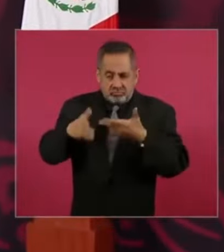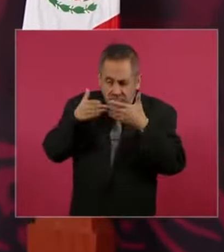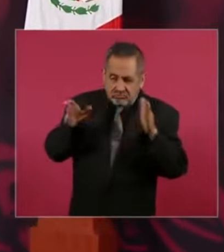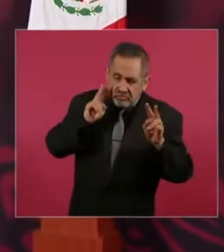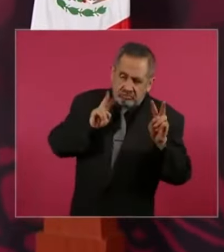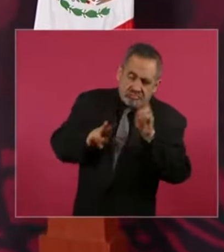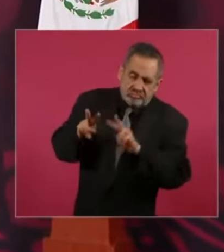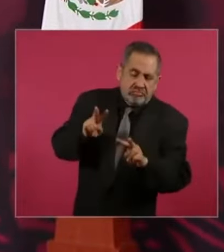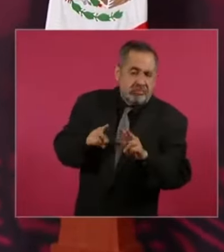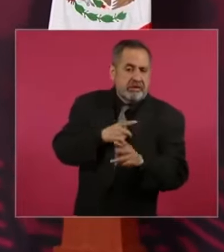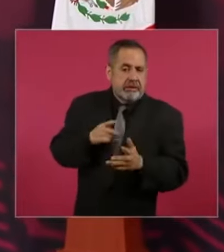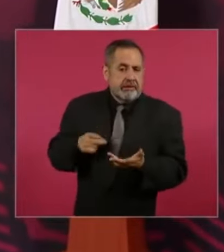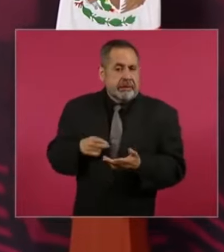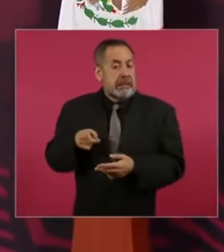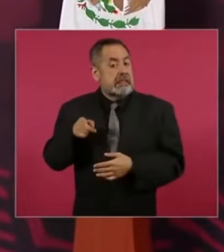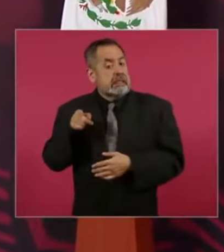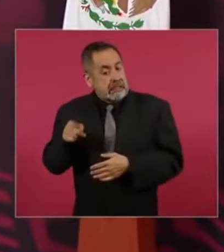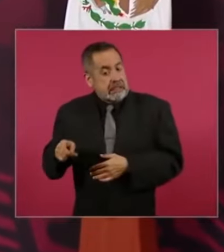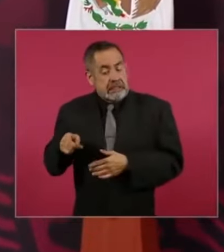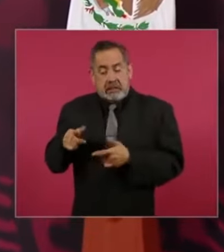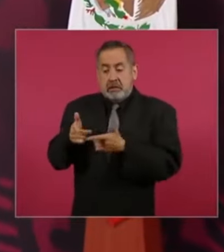tienen que procurar